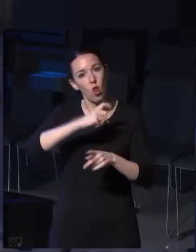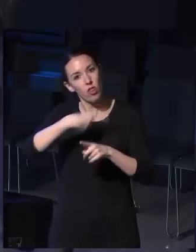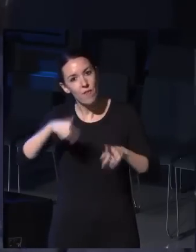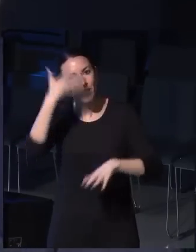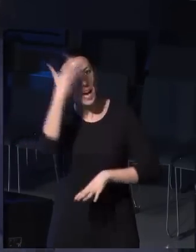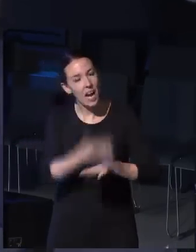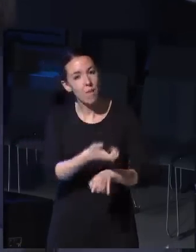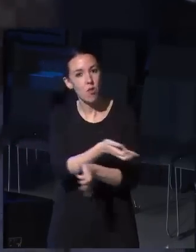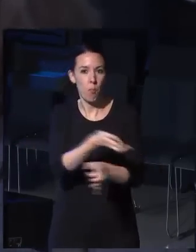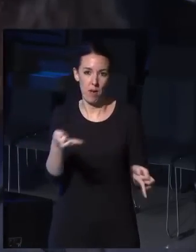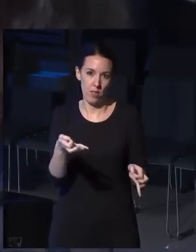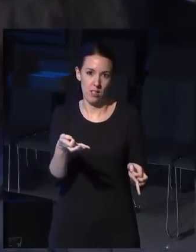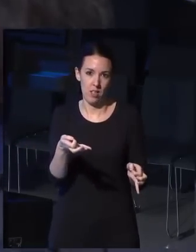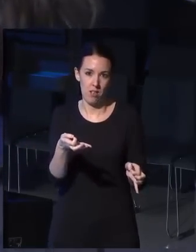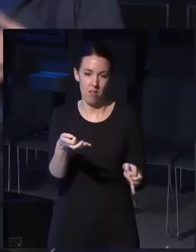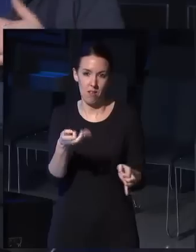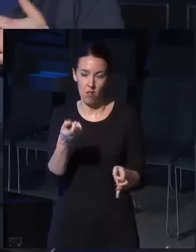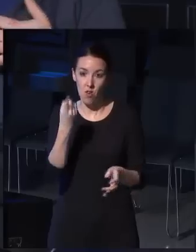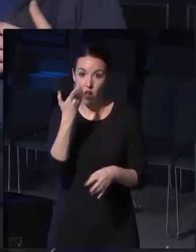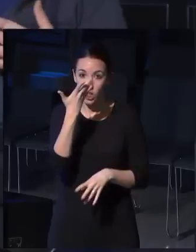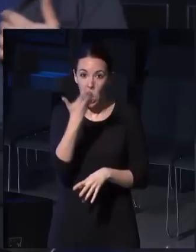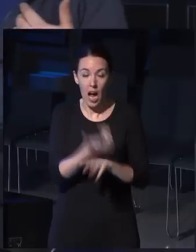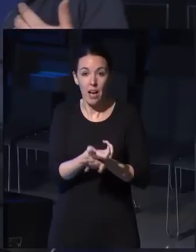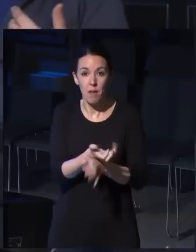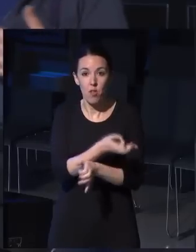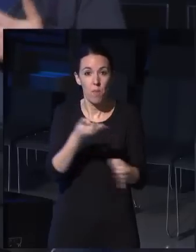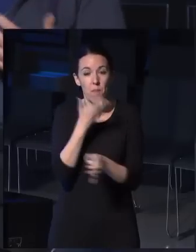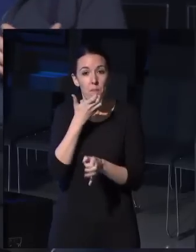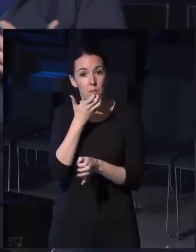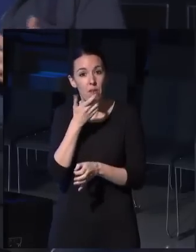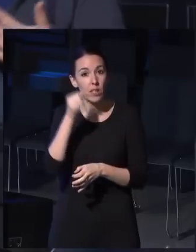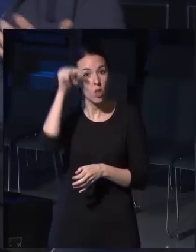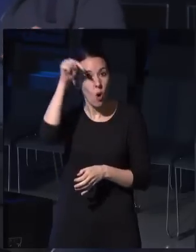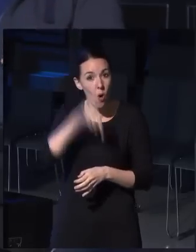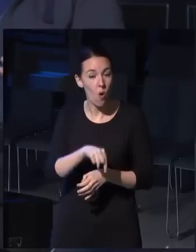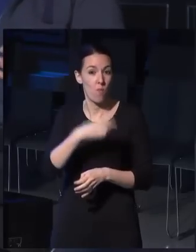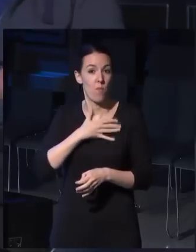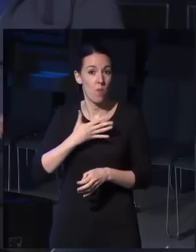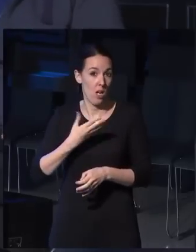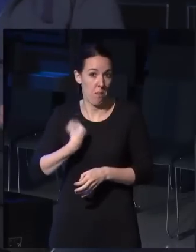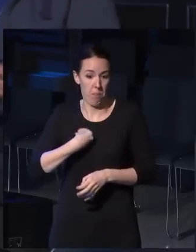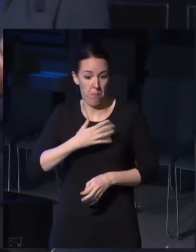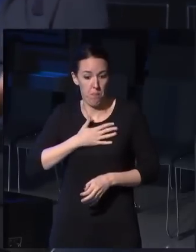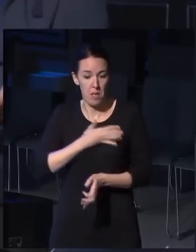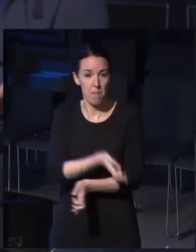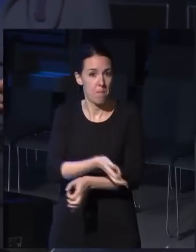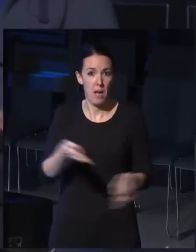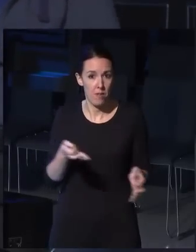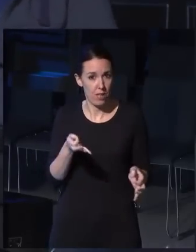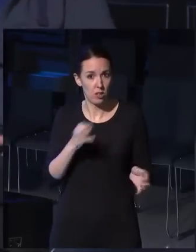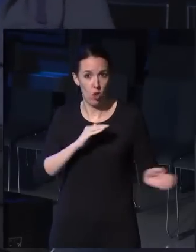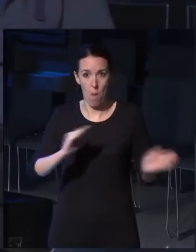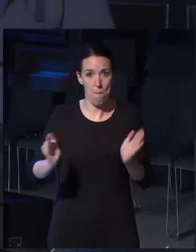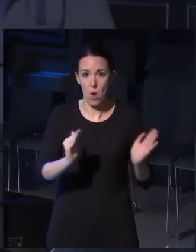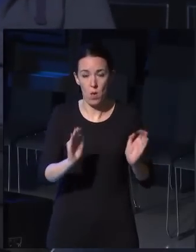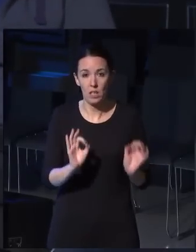una grabación perfecta puede ser la grabación que tiene abajo Edison de cuando hizo eso. Para mí eso es perfecto en su momento. Lo